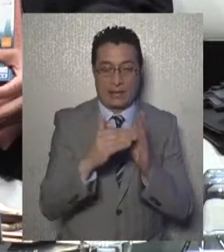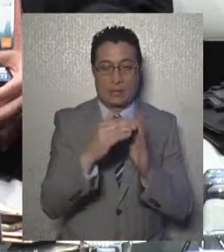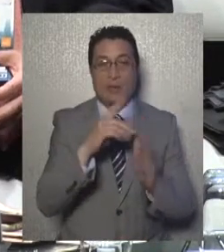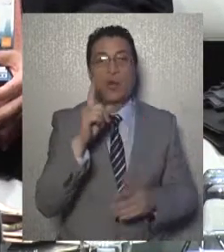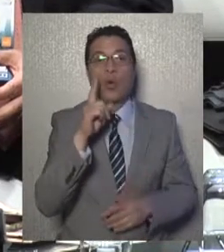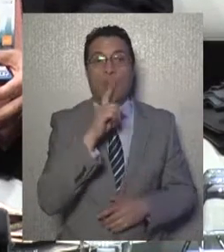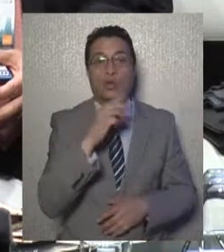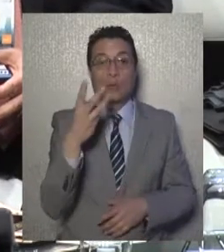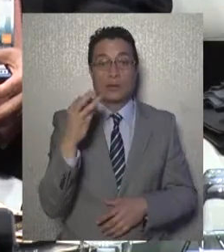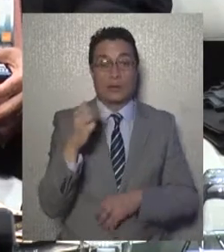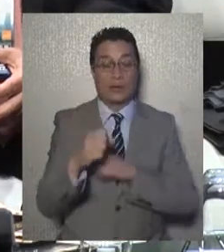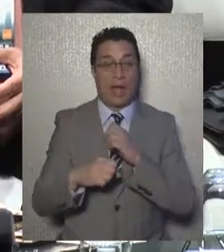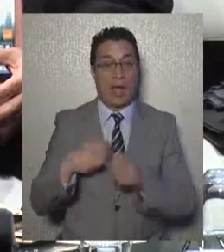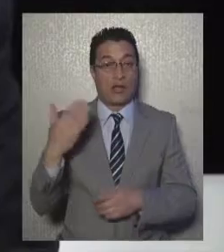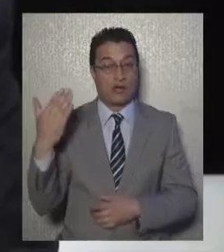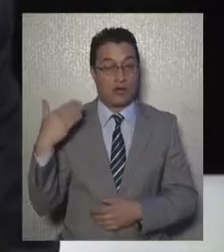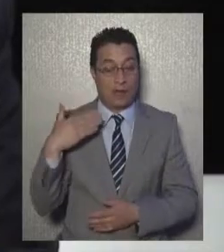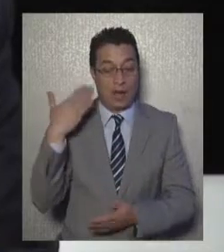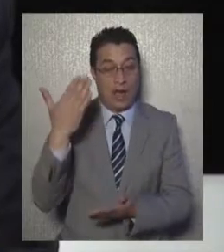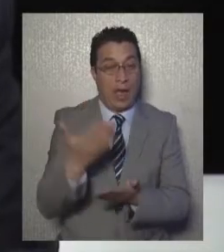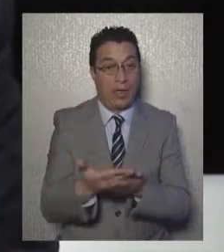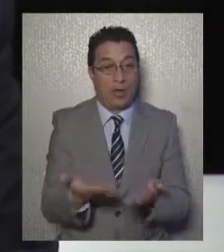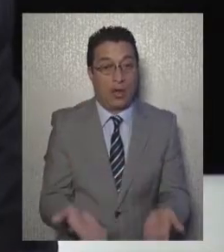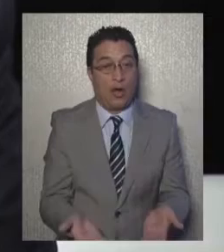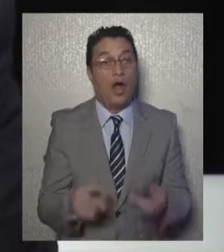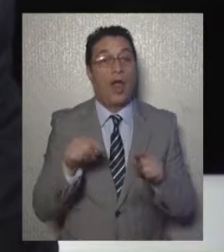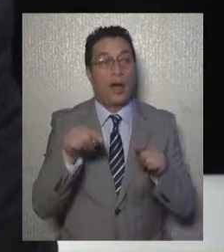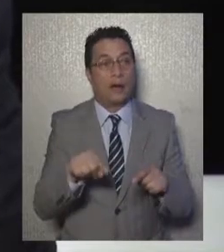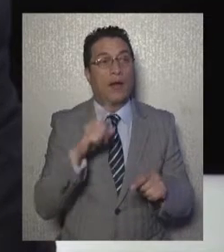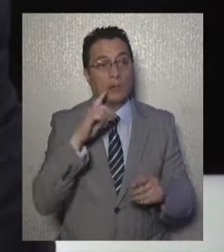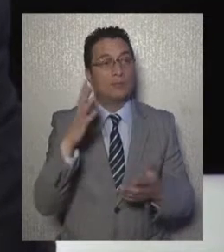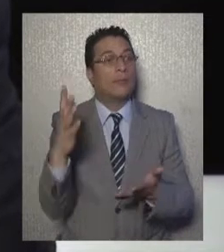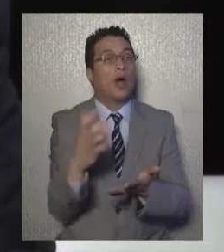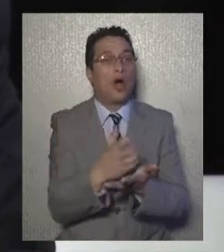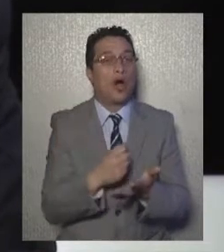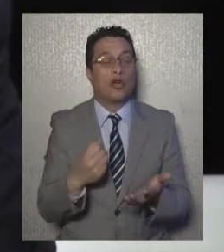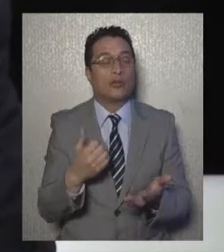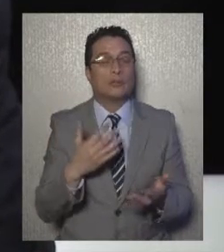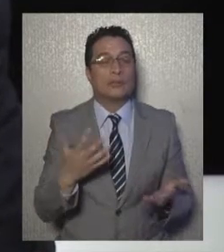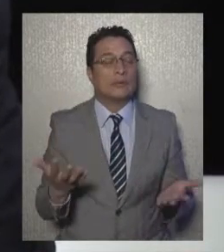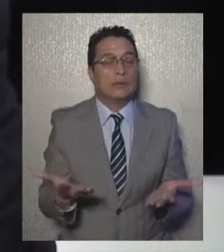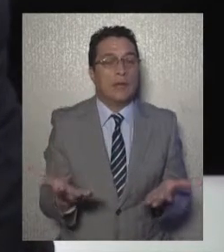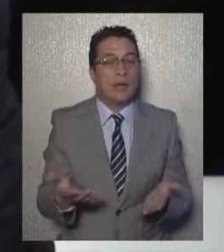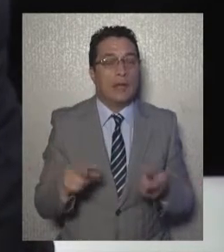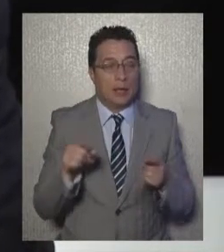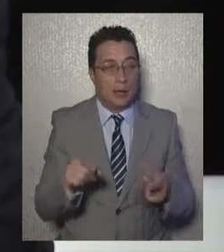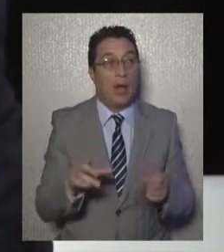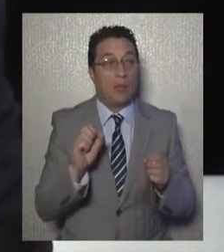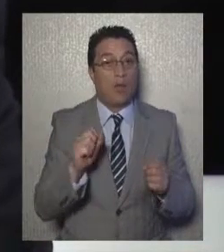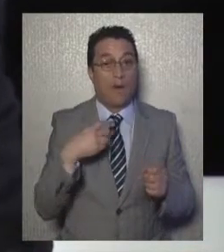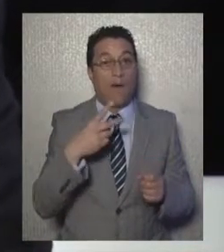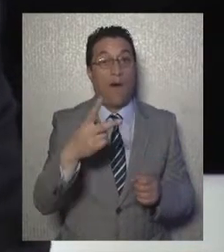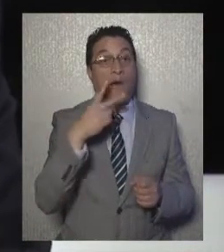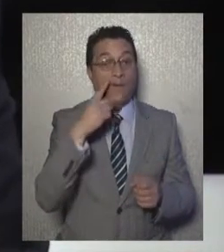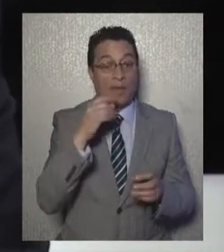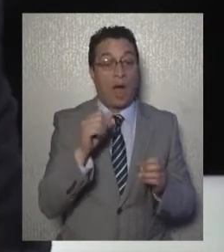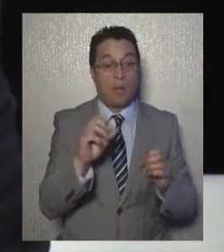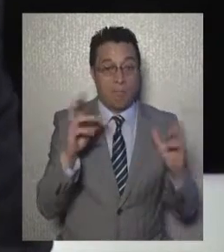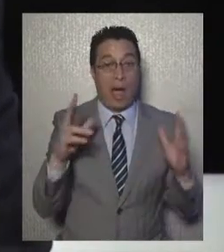últimos 30 años logró que subiésemos la esperanza de vida en 10